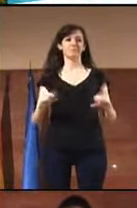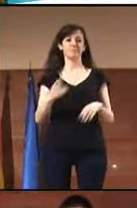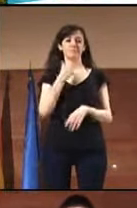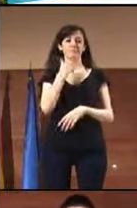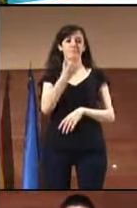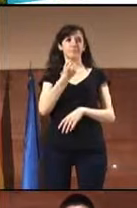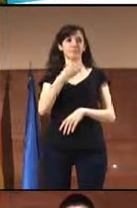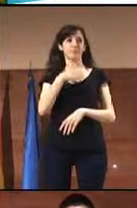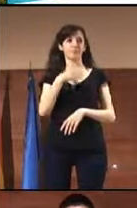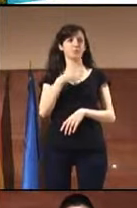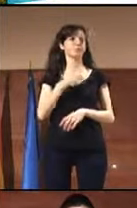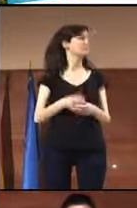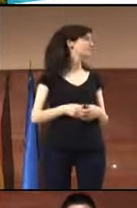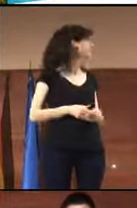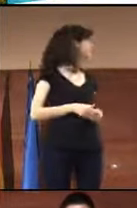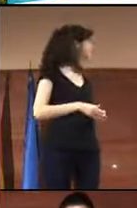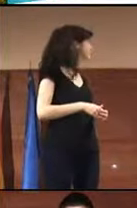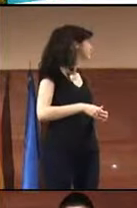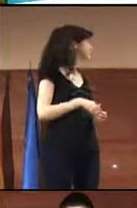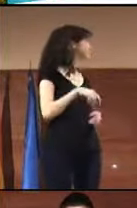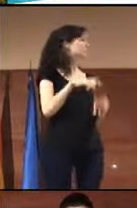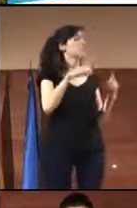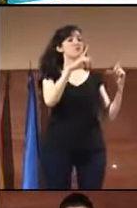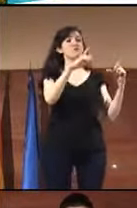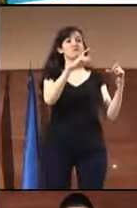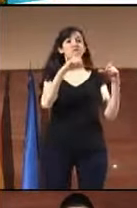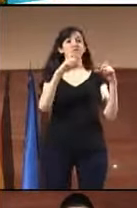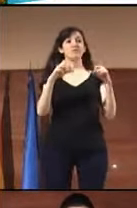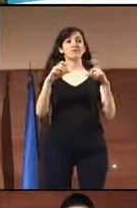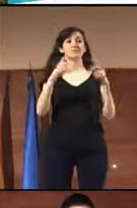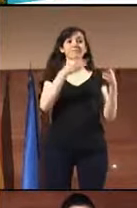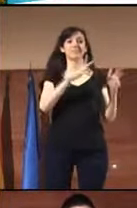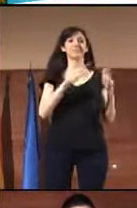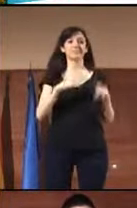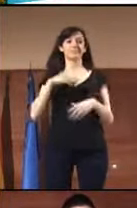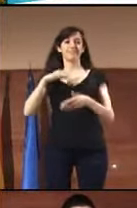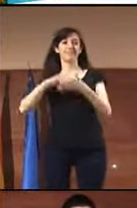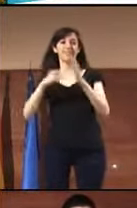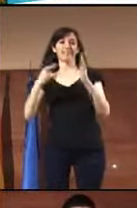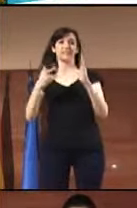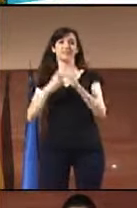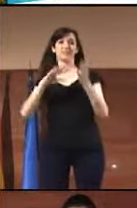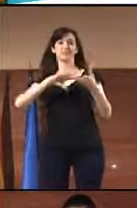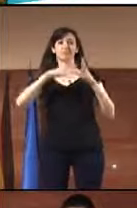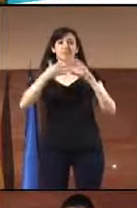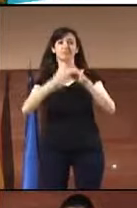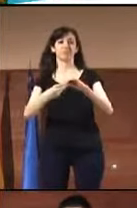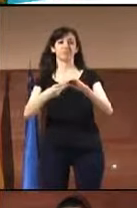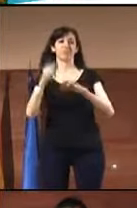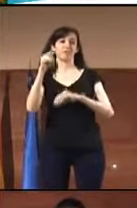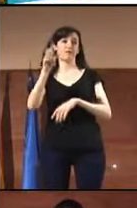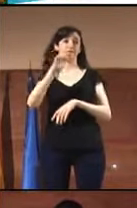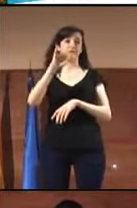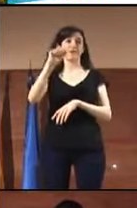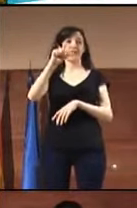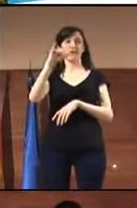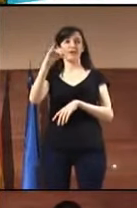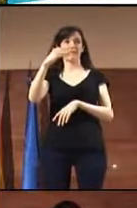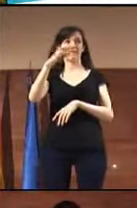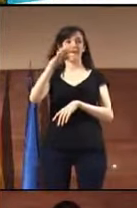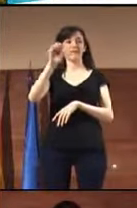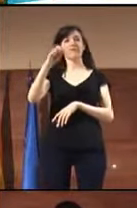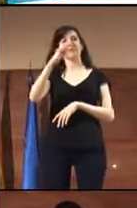Bueno, aquí os he puesto fotos de sillas que nuestros técnicos ortoprotésicos ahí en Vía Libre, Fundos Accesibilidad,